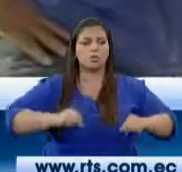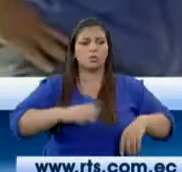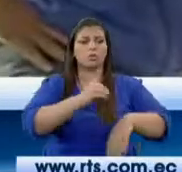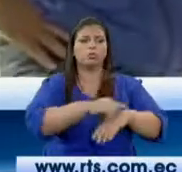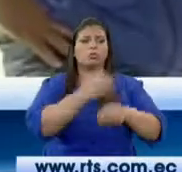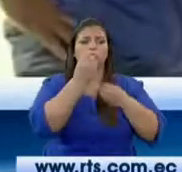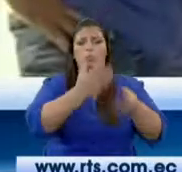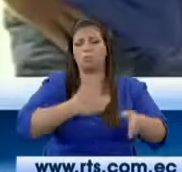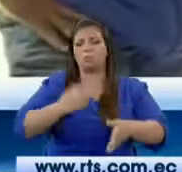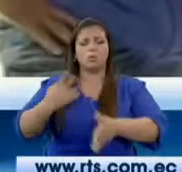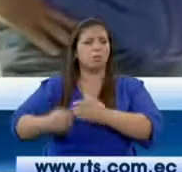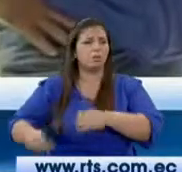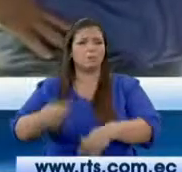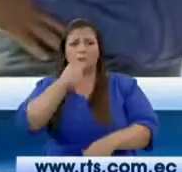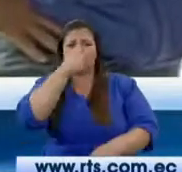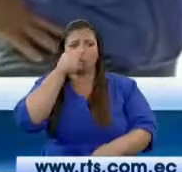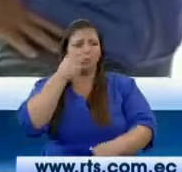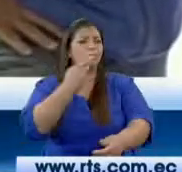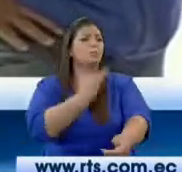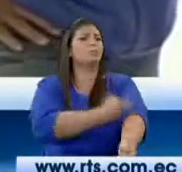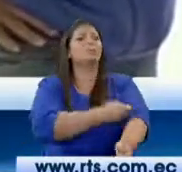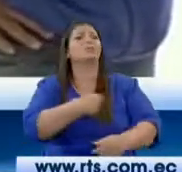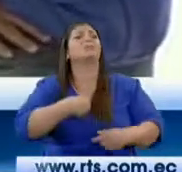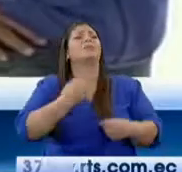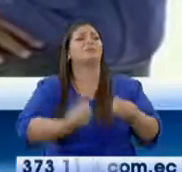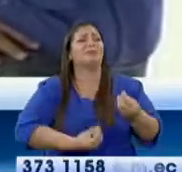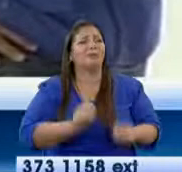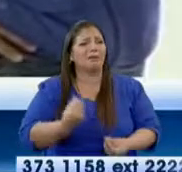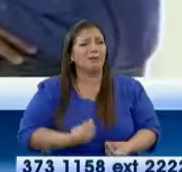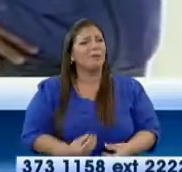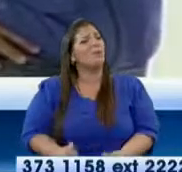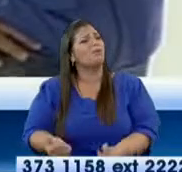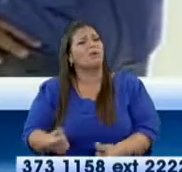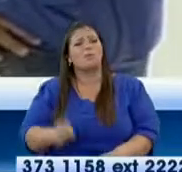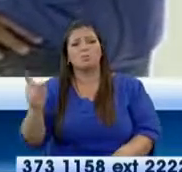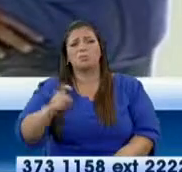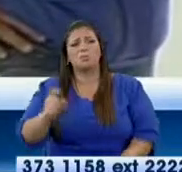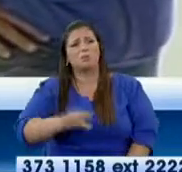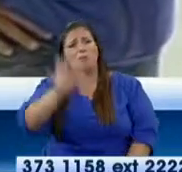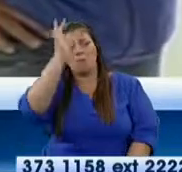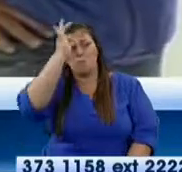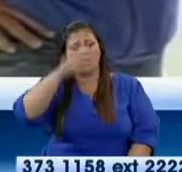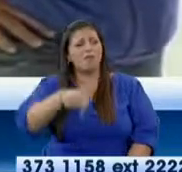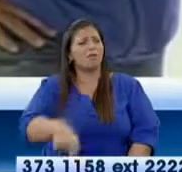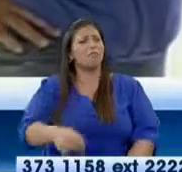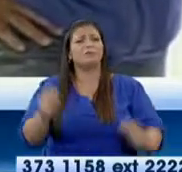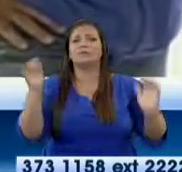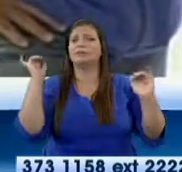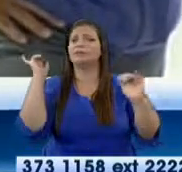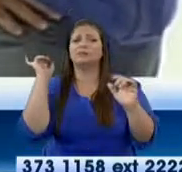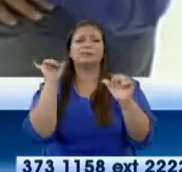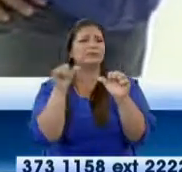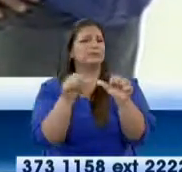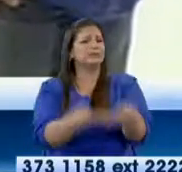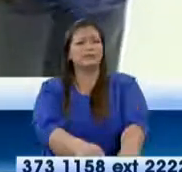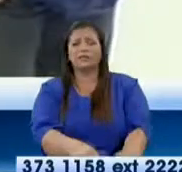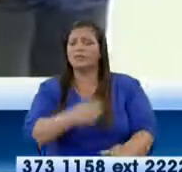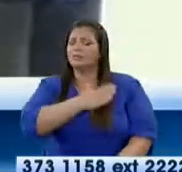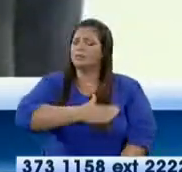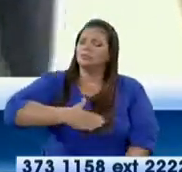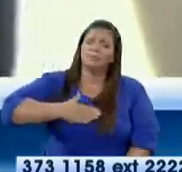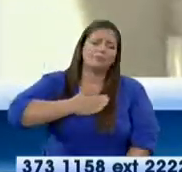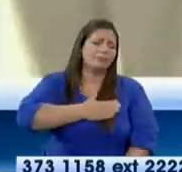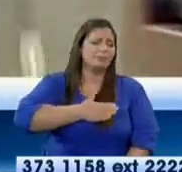¿qué hacer? Y ellas quieren que en el primer momento ya se los internen porque van tan desesperadas, porque sus hijos están en un nivel de consumo tan,